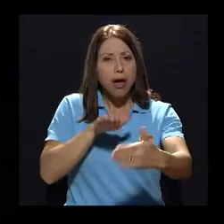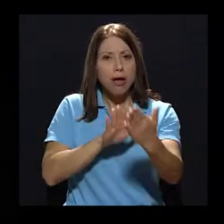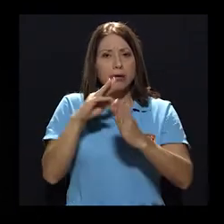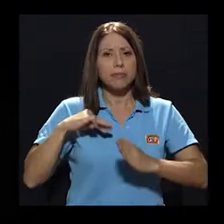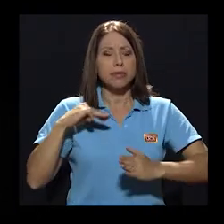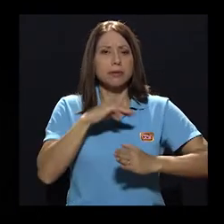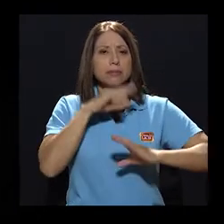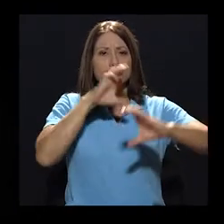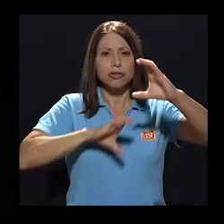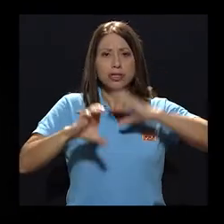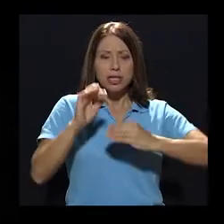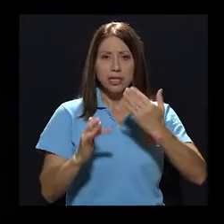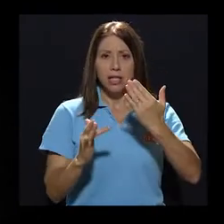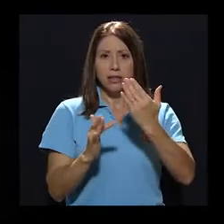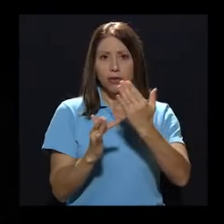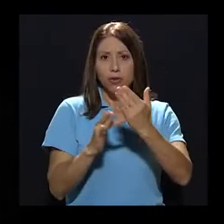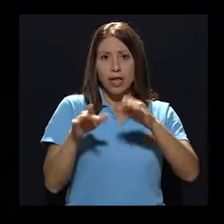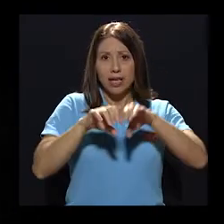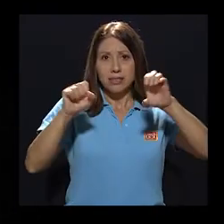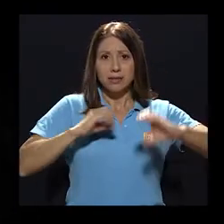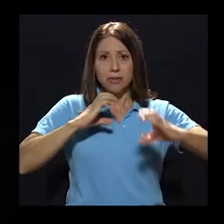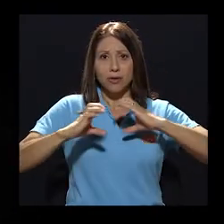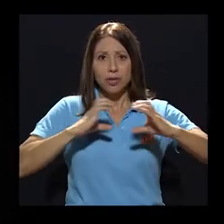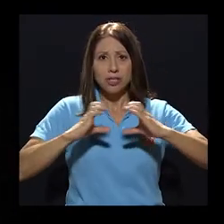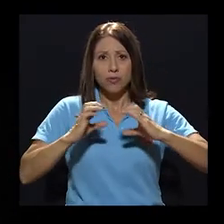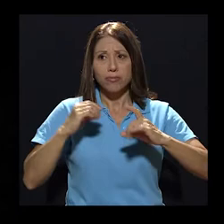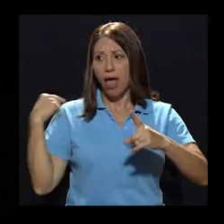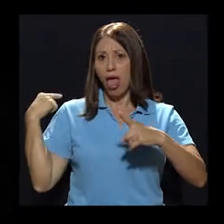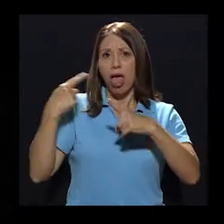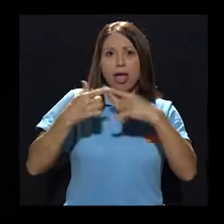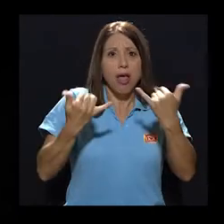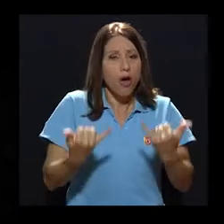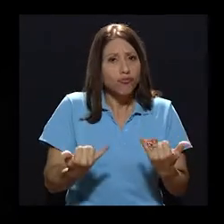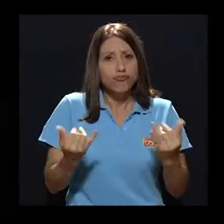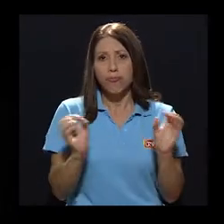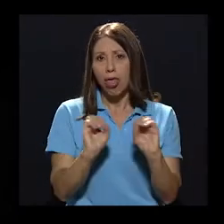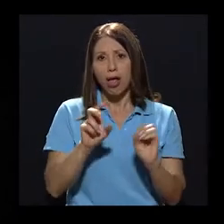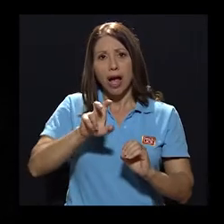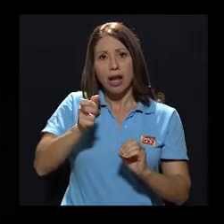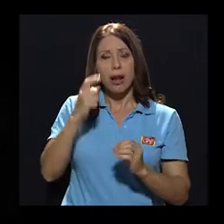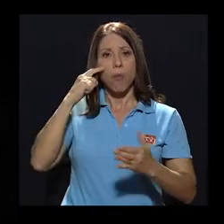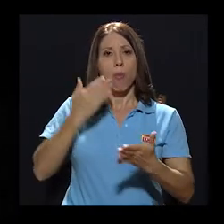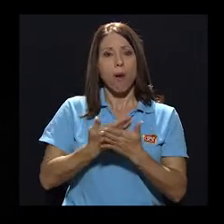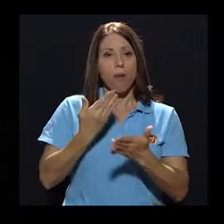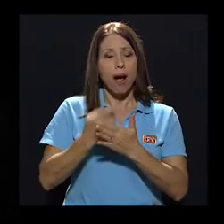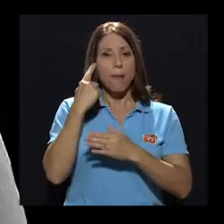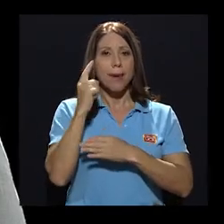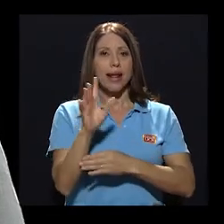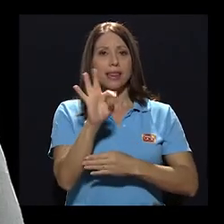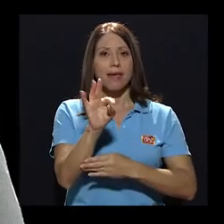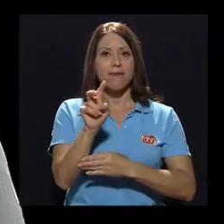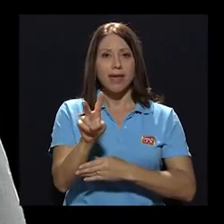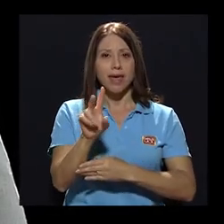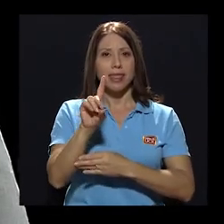Tecnología y Telecomunicaciones, al día de hoy no contamos con un canal de prueba para la televisión digital.